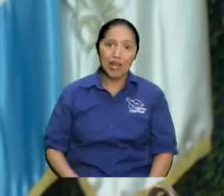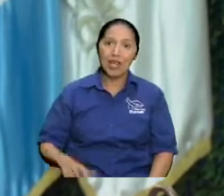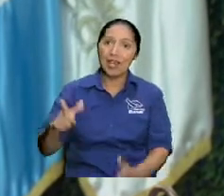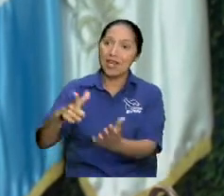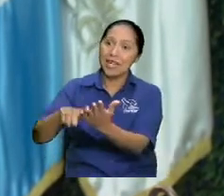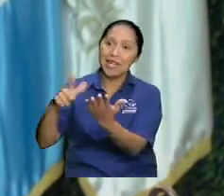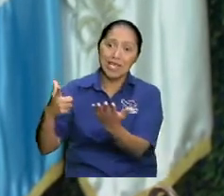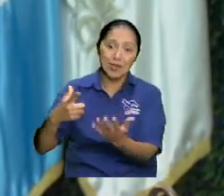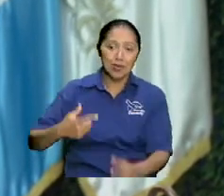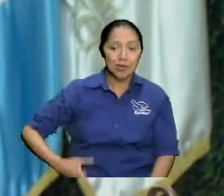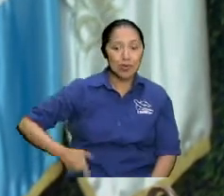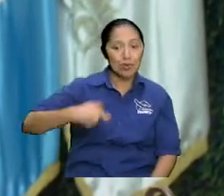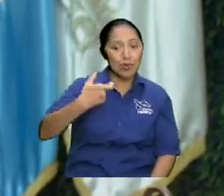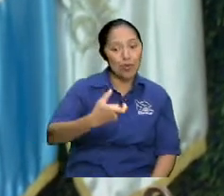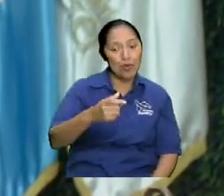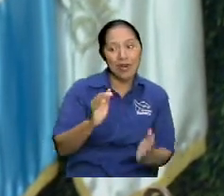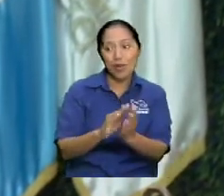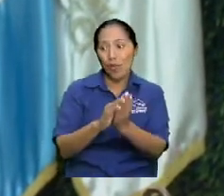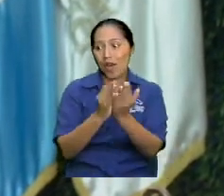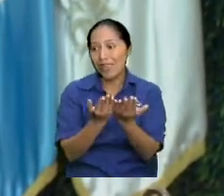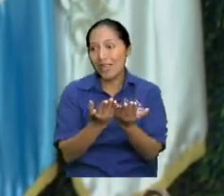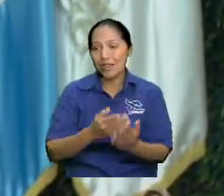ya le debo a mi papá.